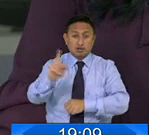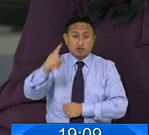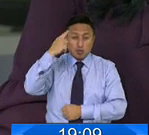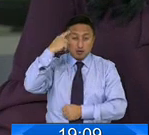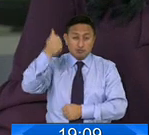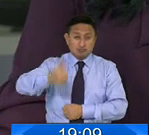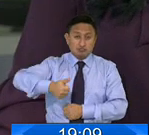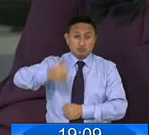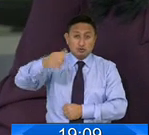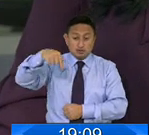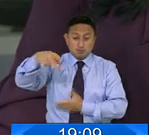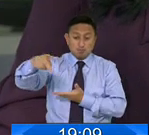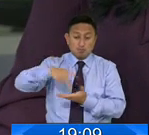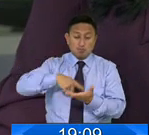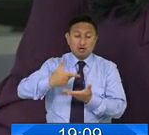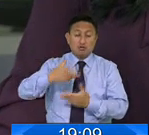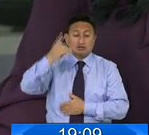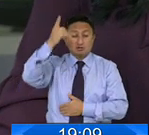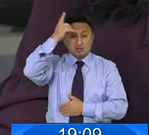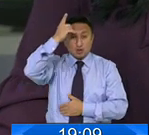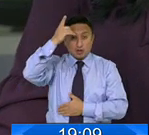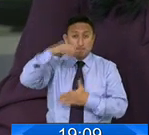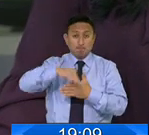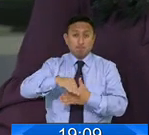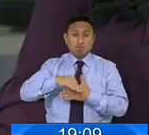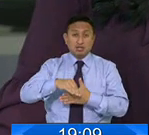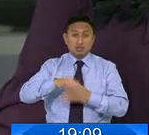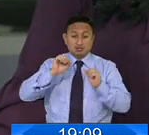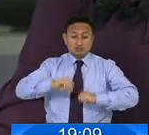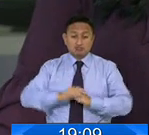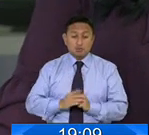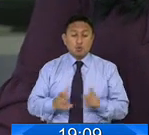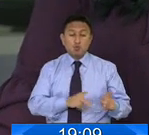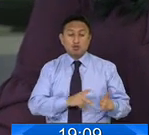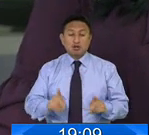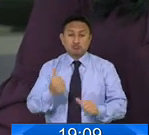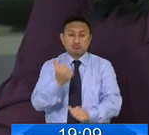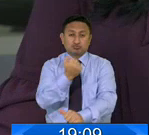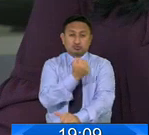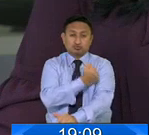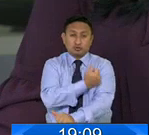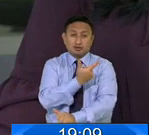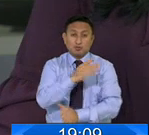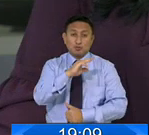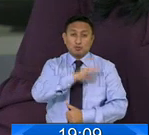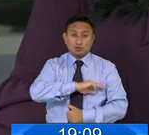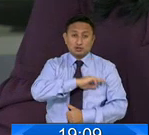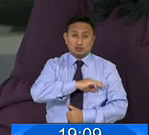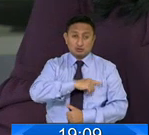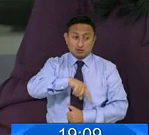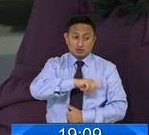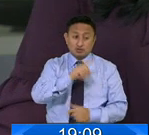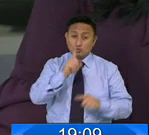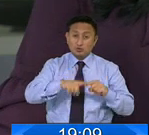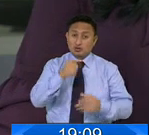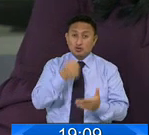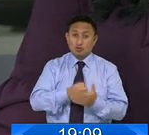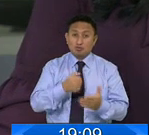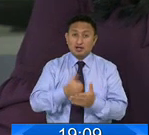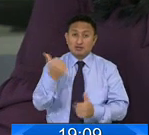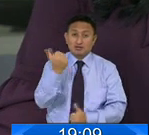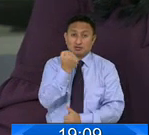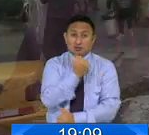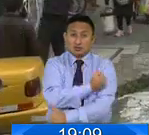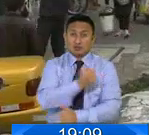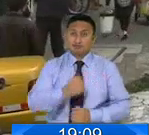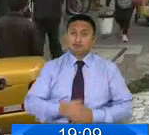gobierno central el pago de asignaciones pendientes y un plan de vacunación para los municipios que no pueden adquirir las vacunas.